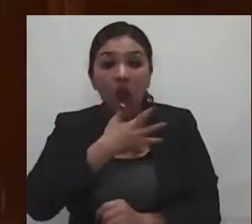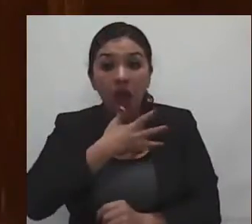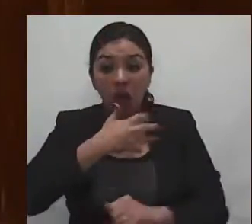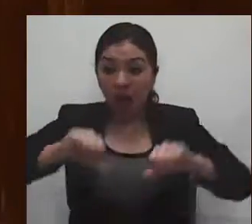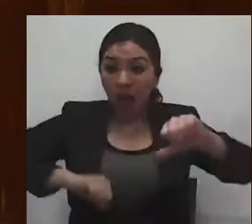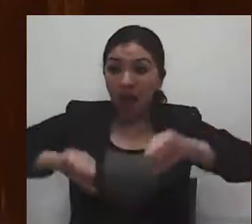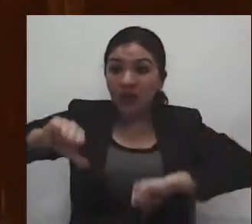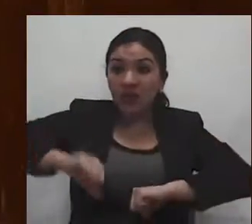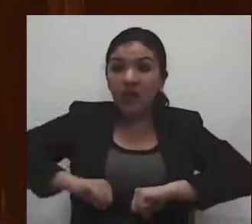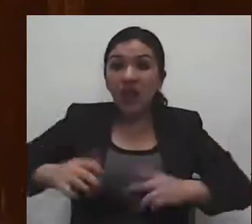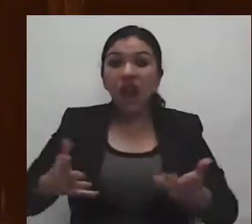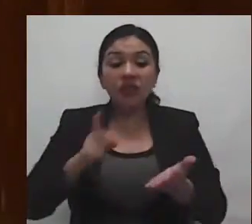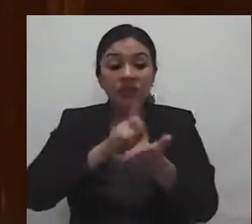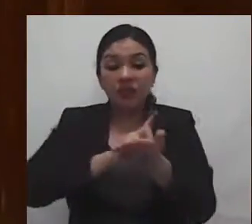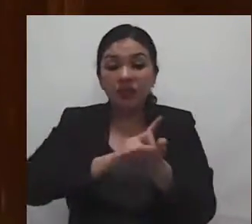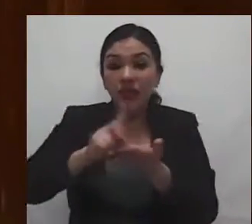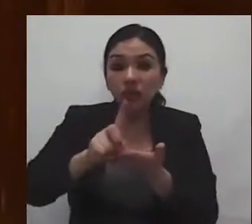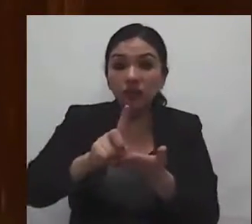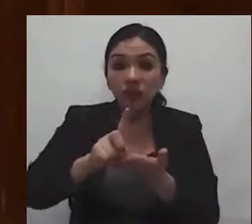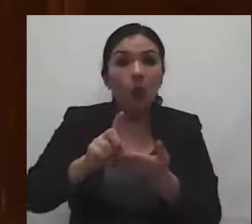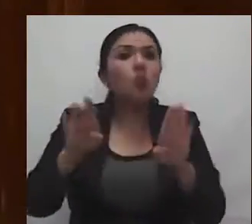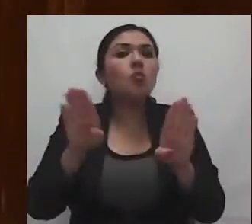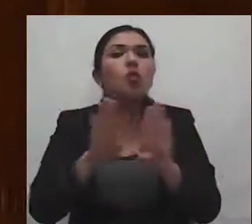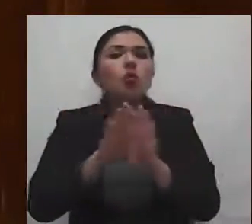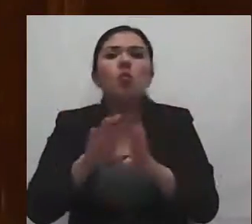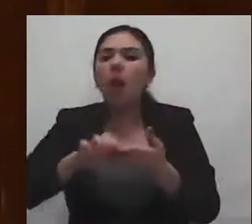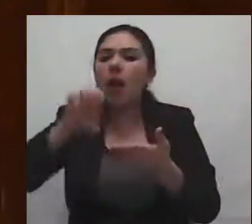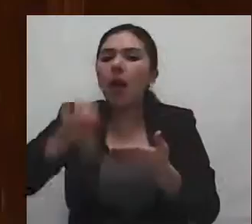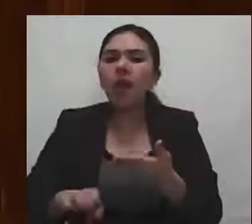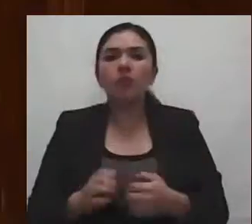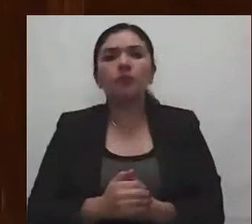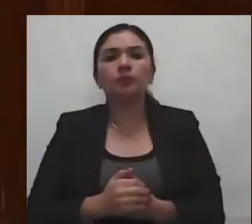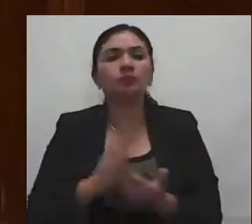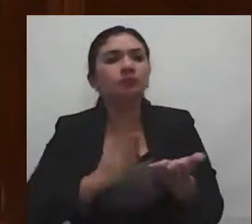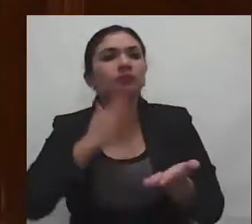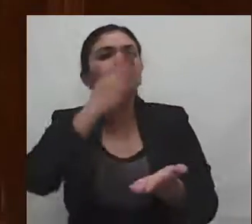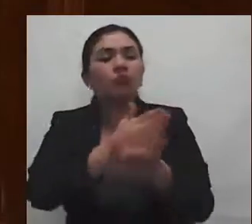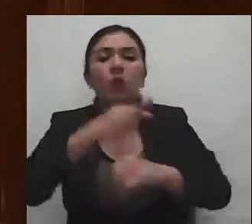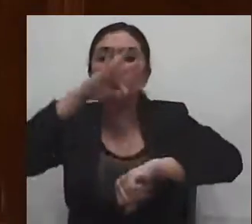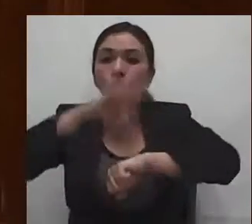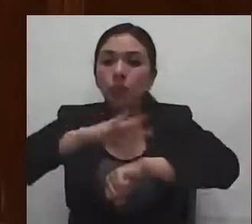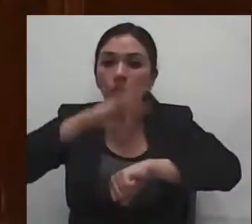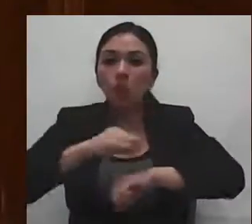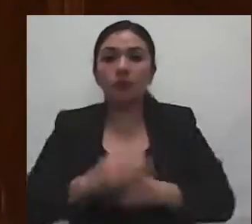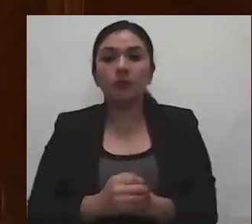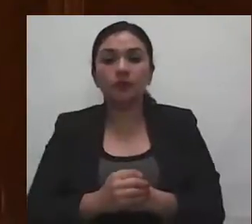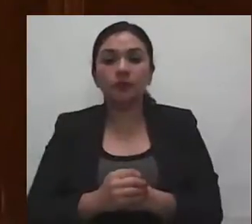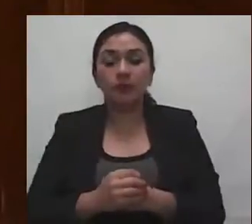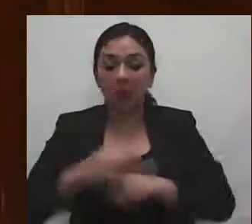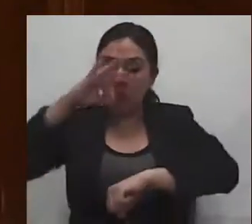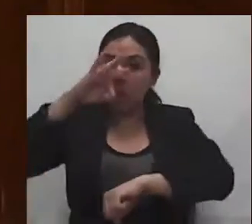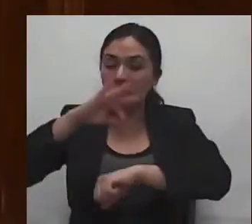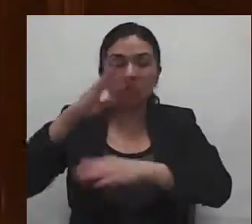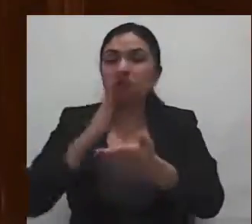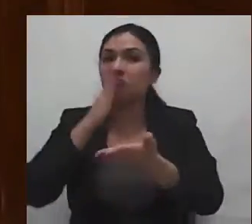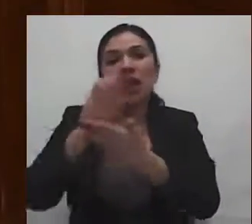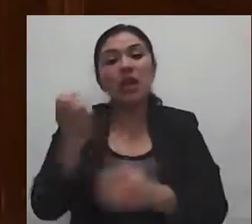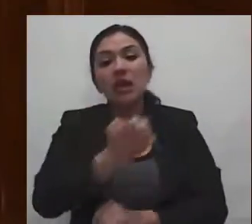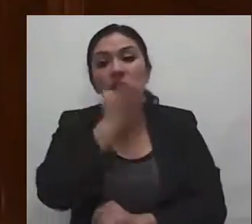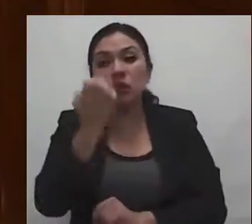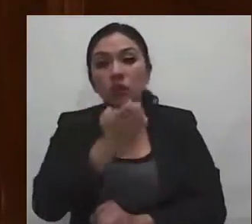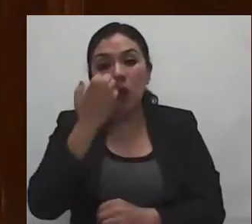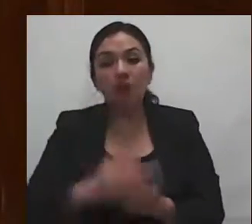actividades y derechos como lo son el acceso a centros de salud, el acceso a la educación, el acceso a